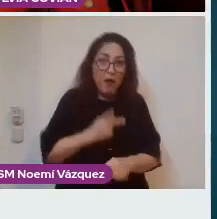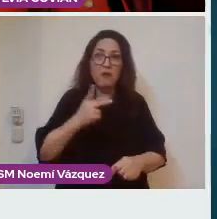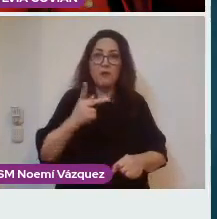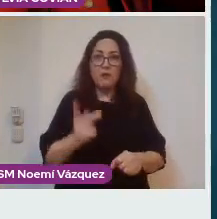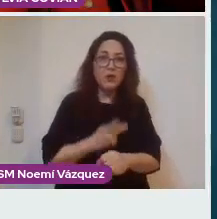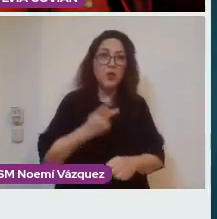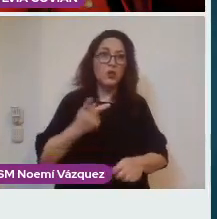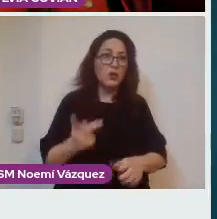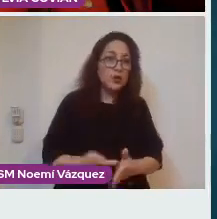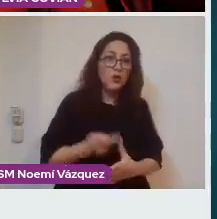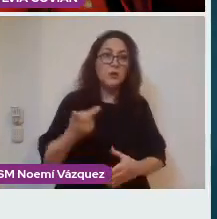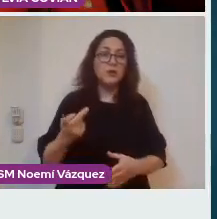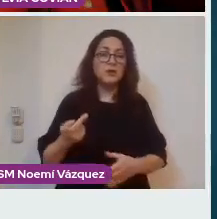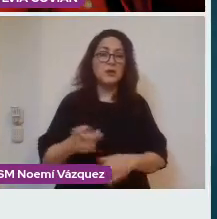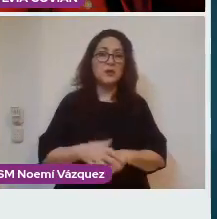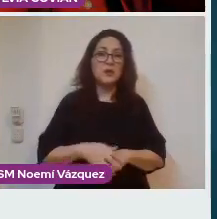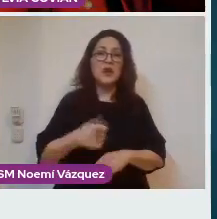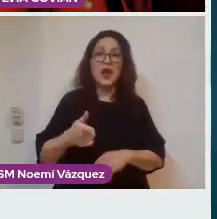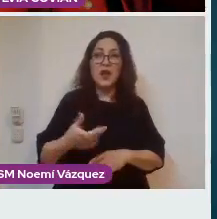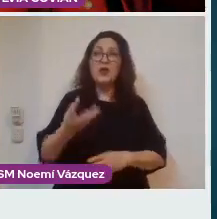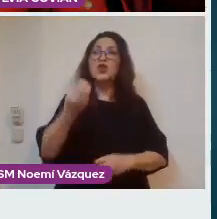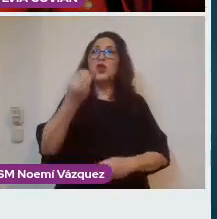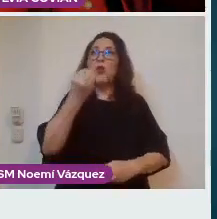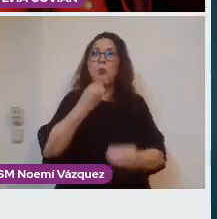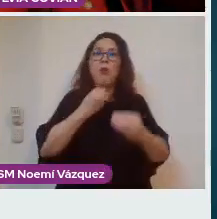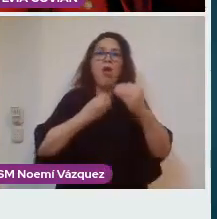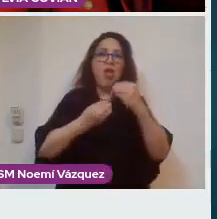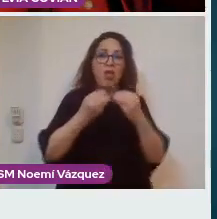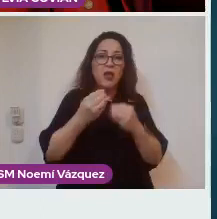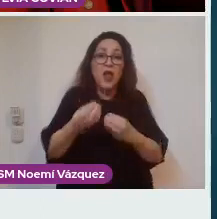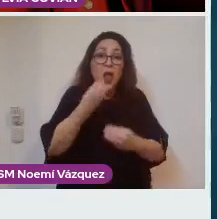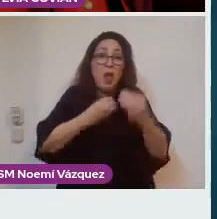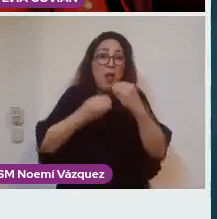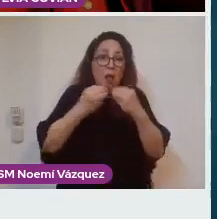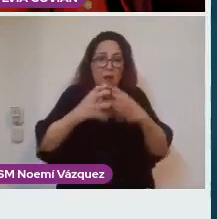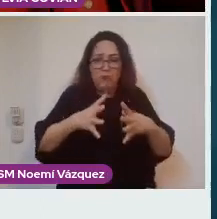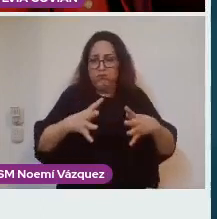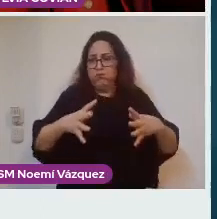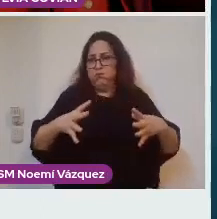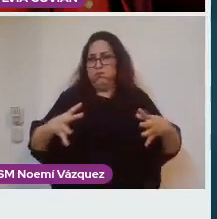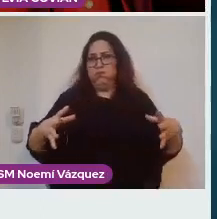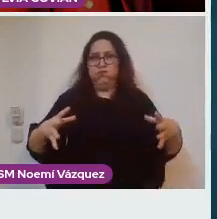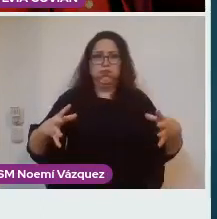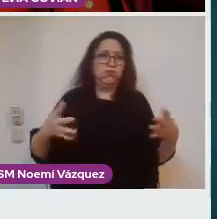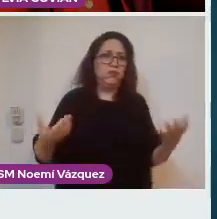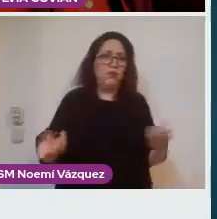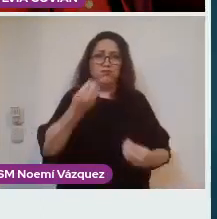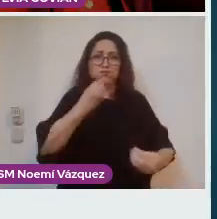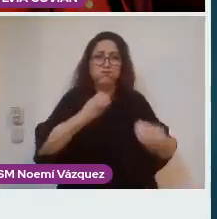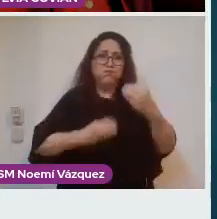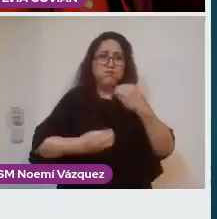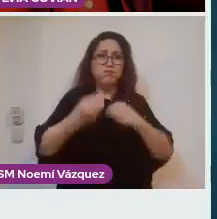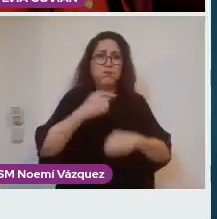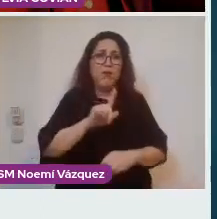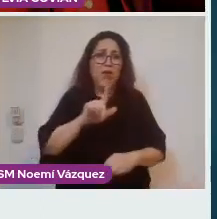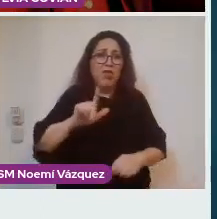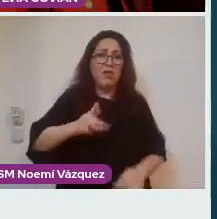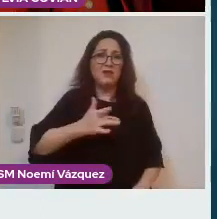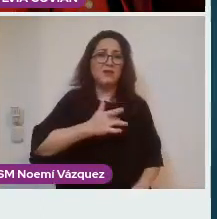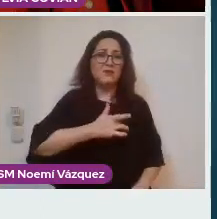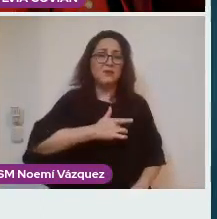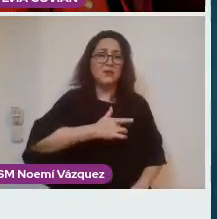peso corporal. Es decir, como les decía, hay una autoevaluación en función de una